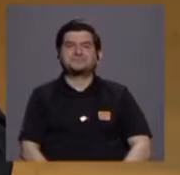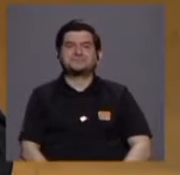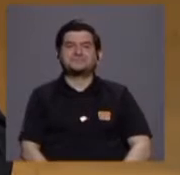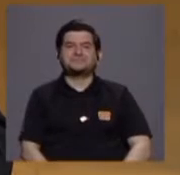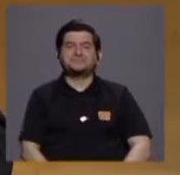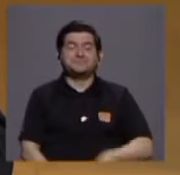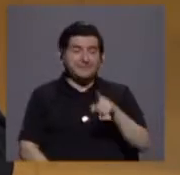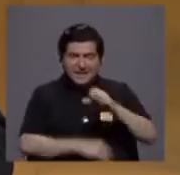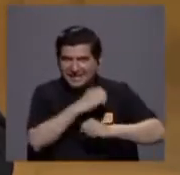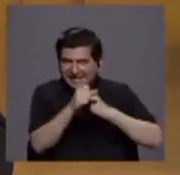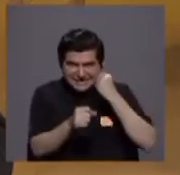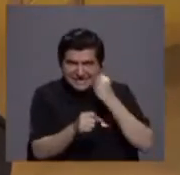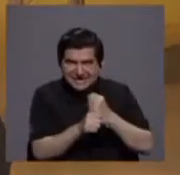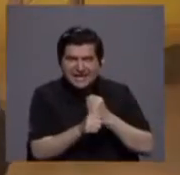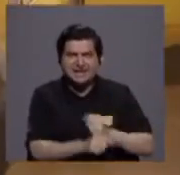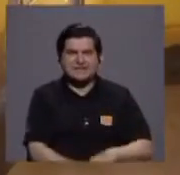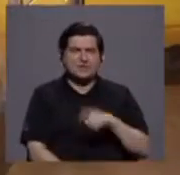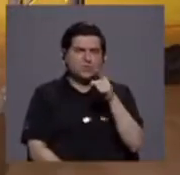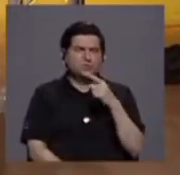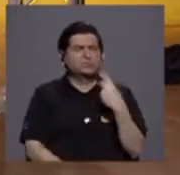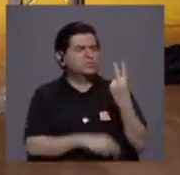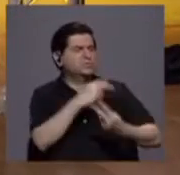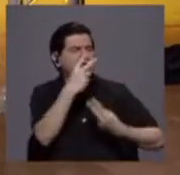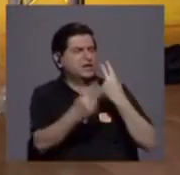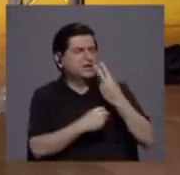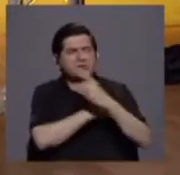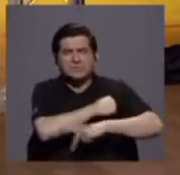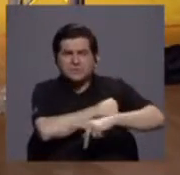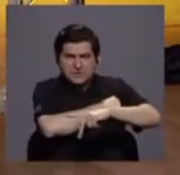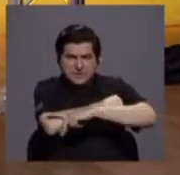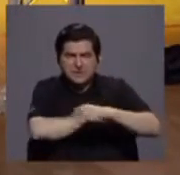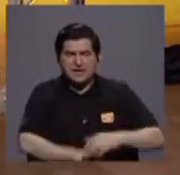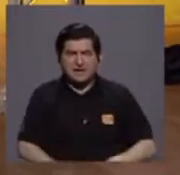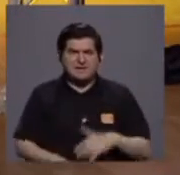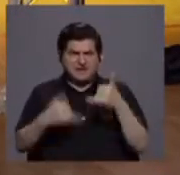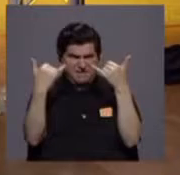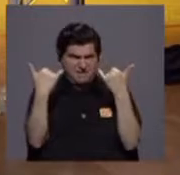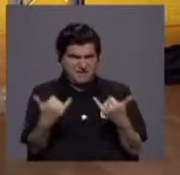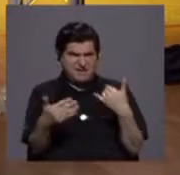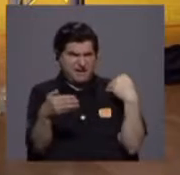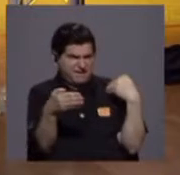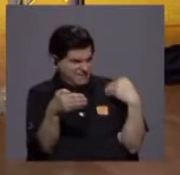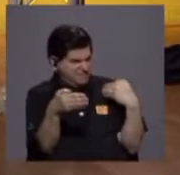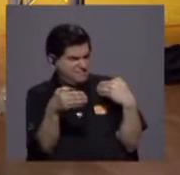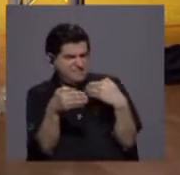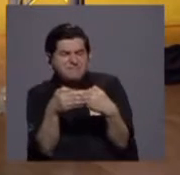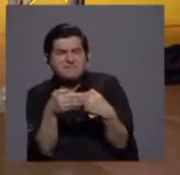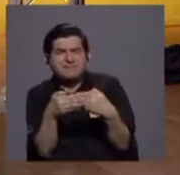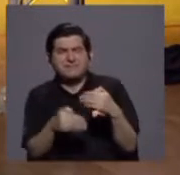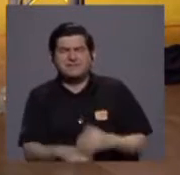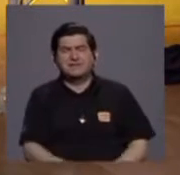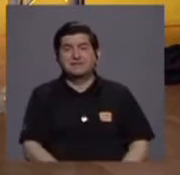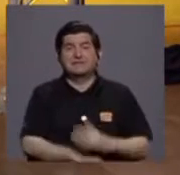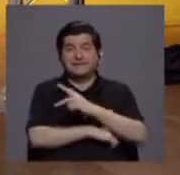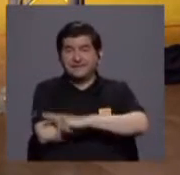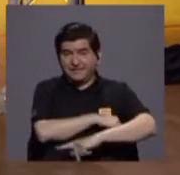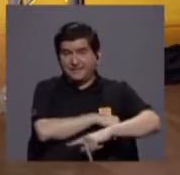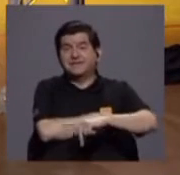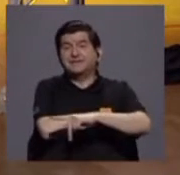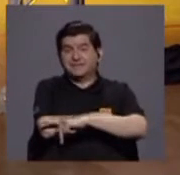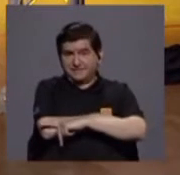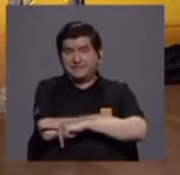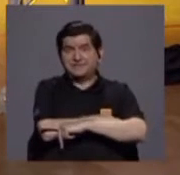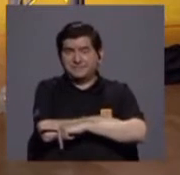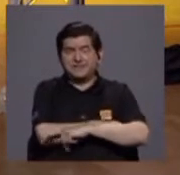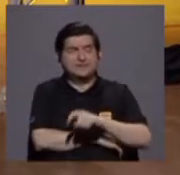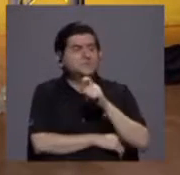En esos años usted viajaba por el país y ya estábamos cerca del país